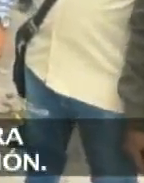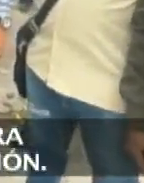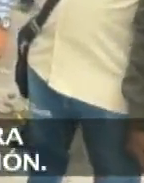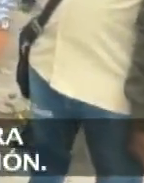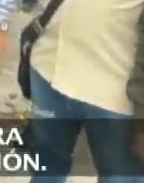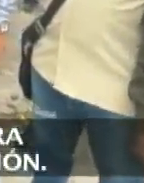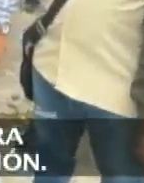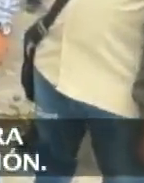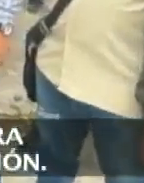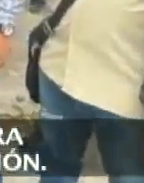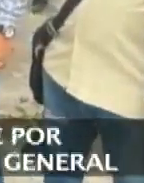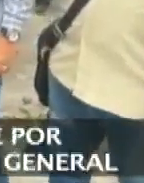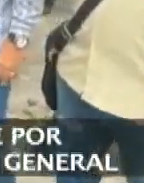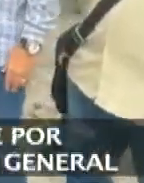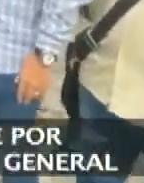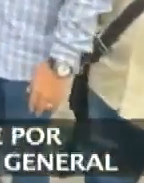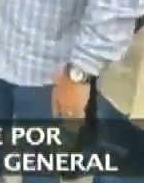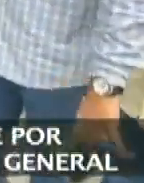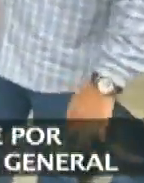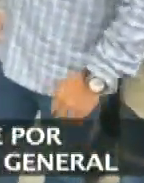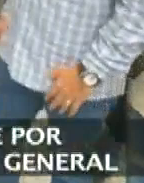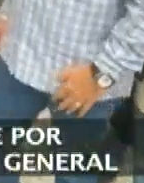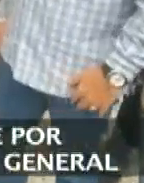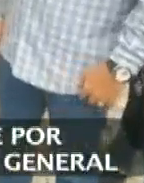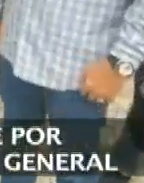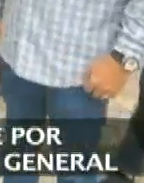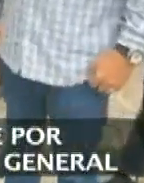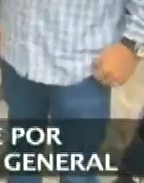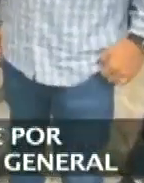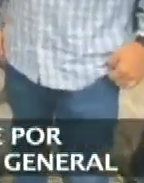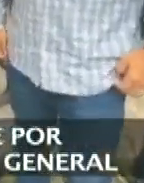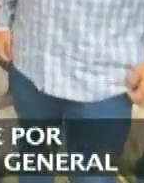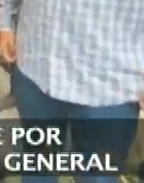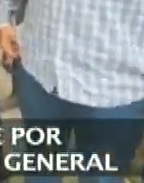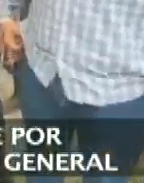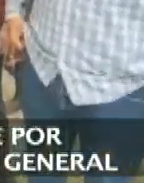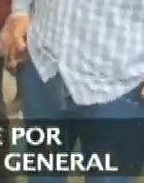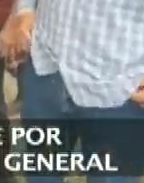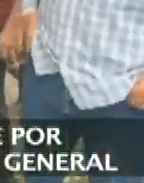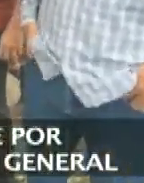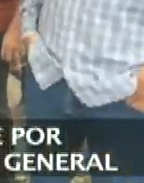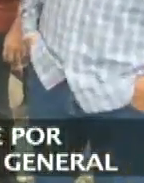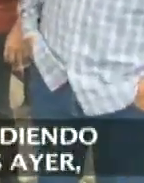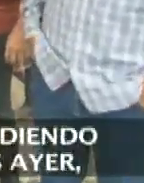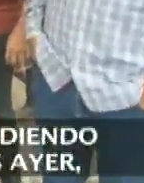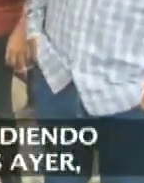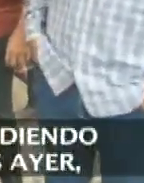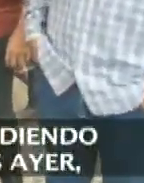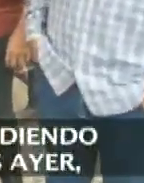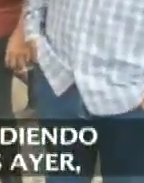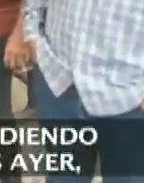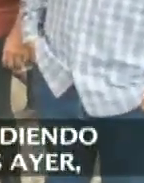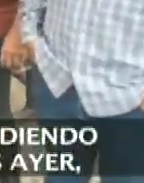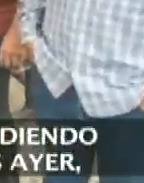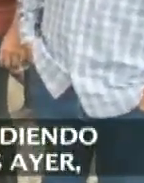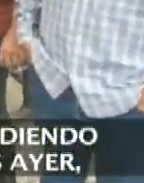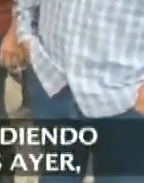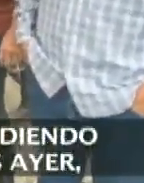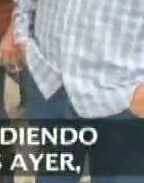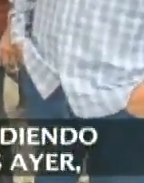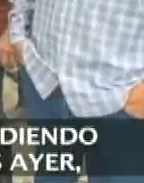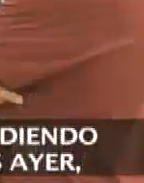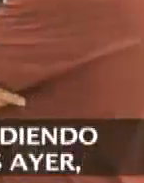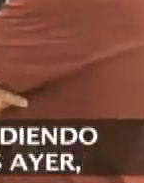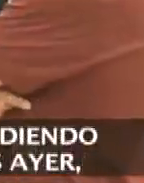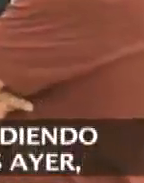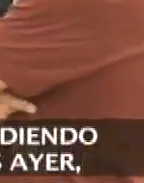para darle resultados de la reunión. Muchas gracias, mi presidente, por habernos atendido. Aquí está el general Castro Soteldo, nos están atendiendo